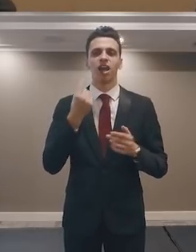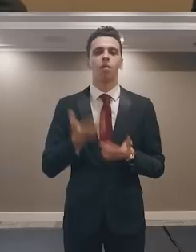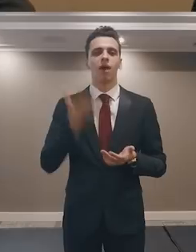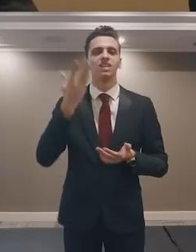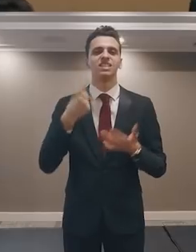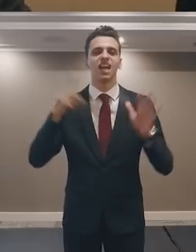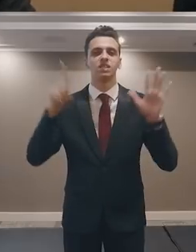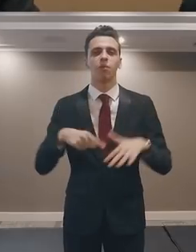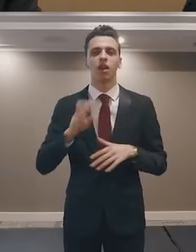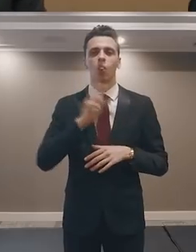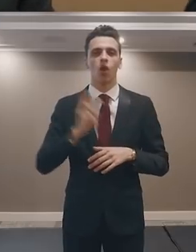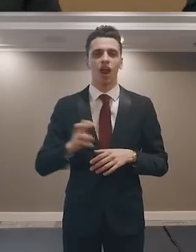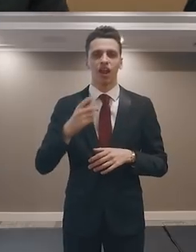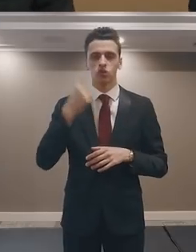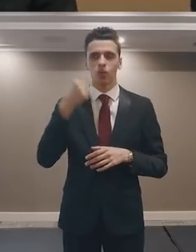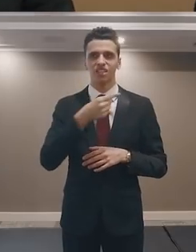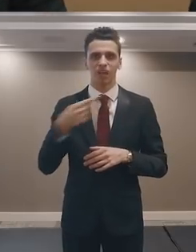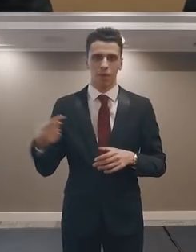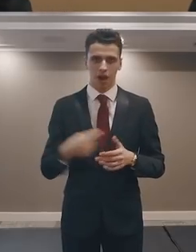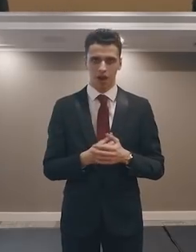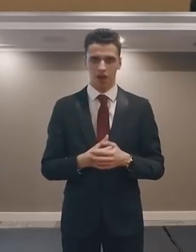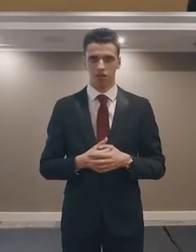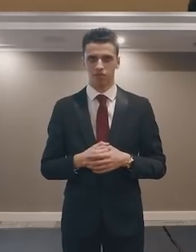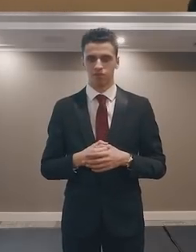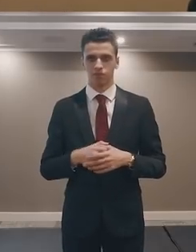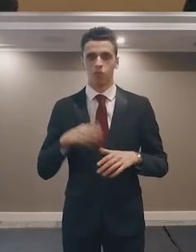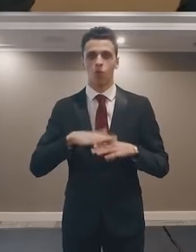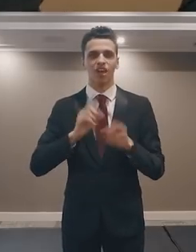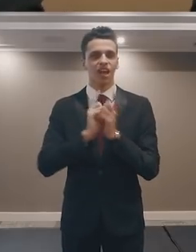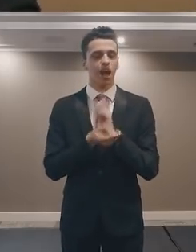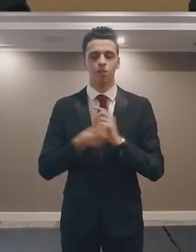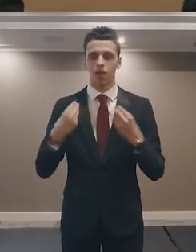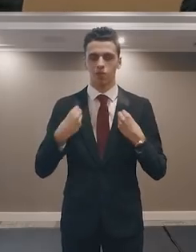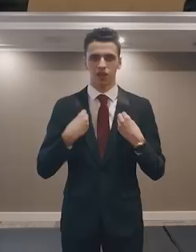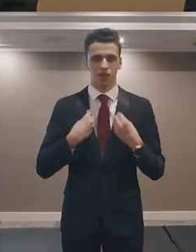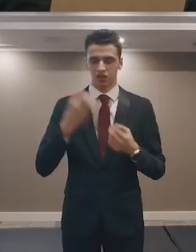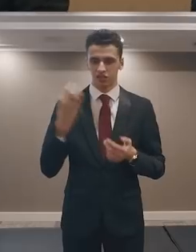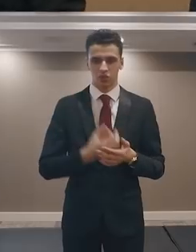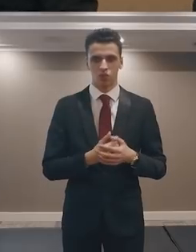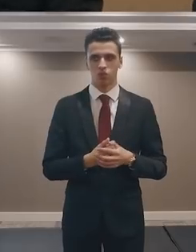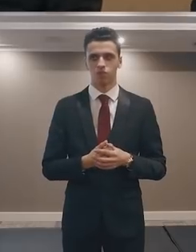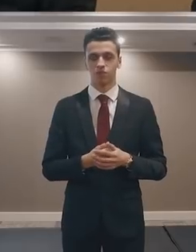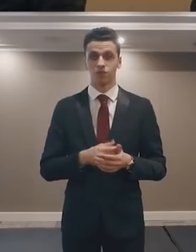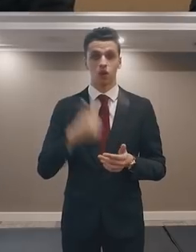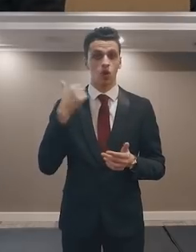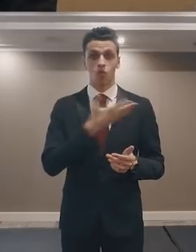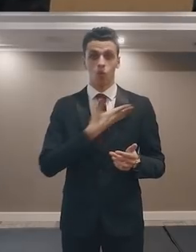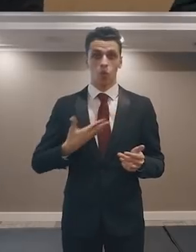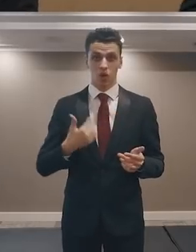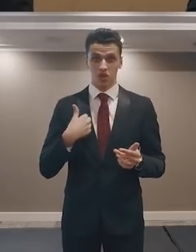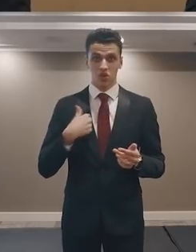para trabajar con él porque éste cambia literalmente la vida pues este hombre fue el vicepresidente de ventas de anthony robbins